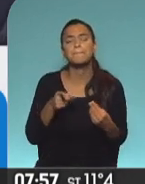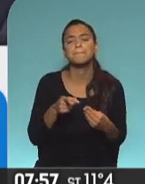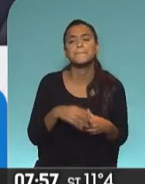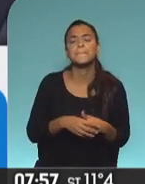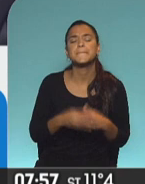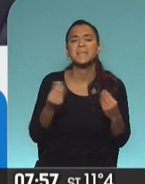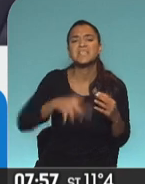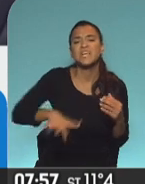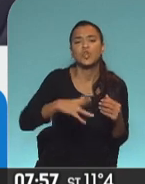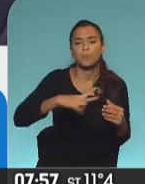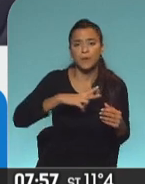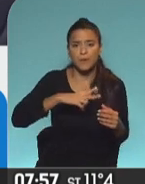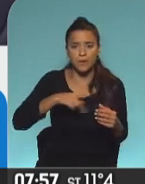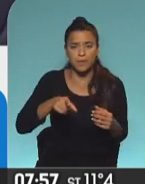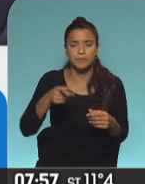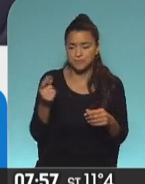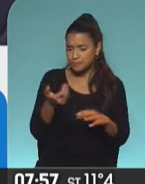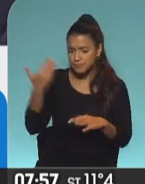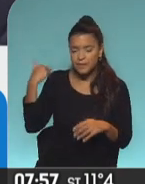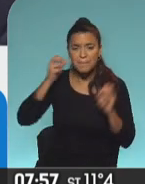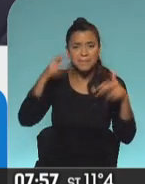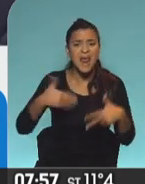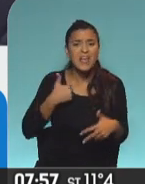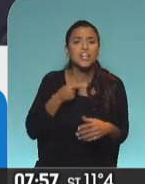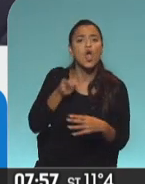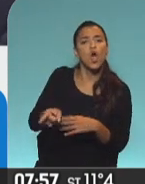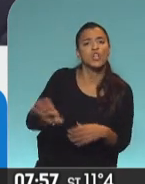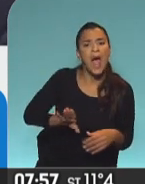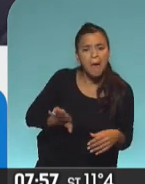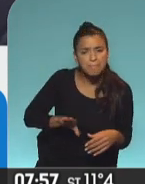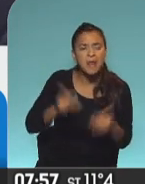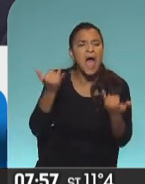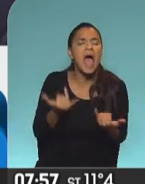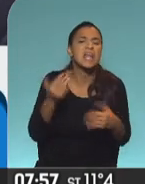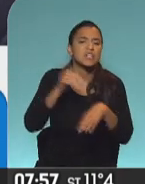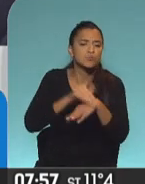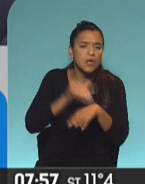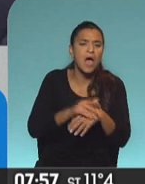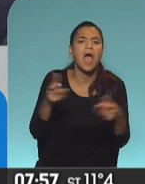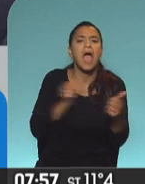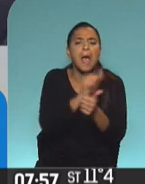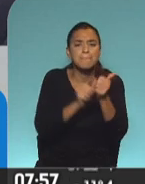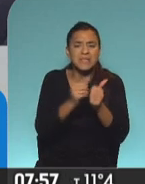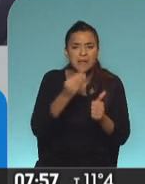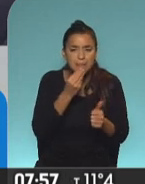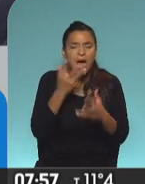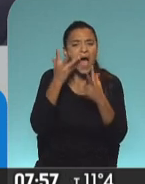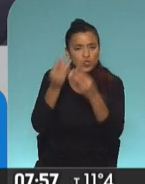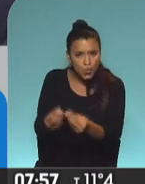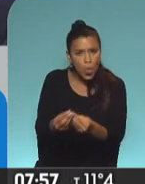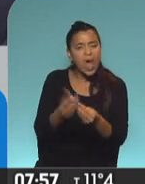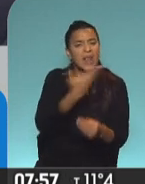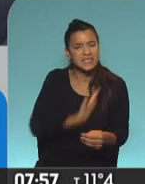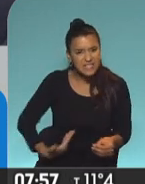sector privado? Digo, hace algunos días se relanzó el Plan Argentina contra el Hambre. ¿Hay un compromiso de las empresas alimenticias para colaborar con